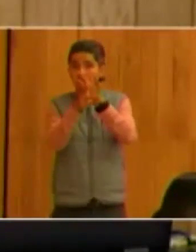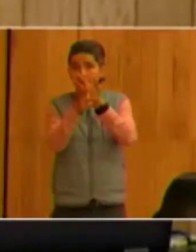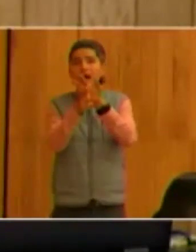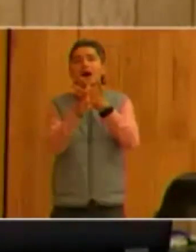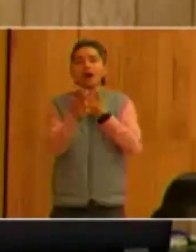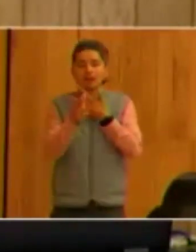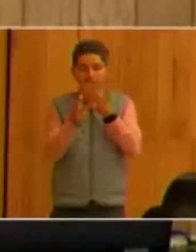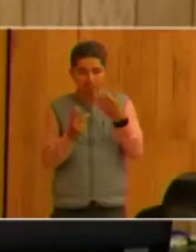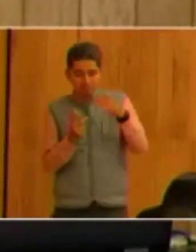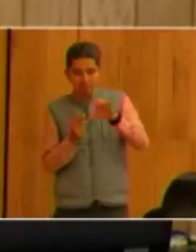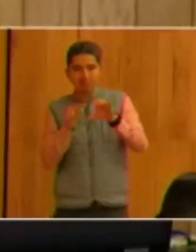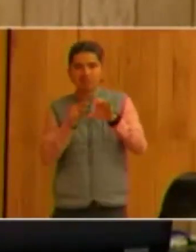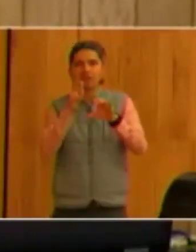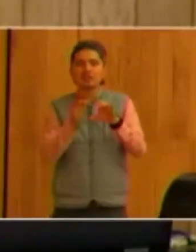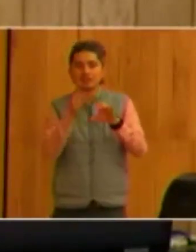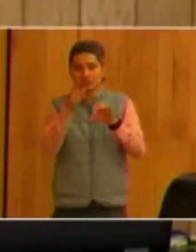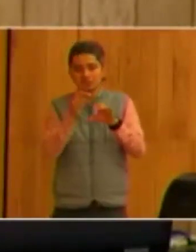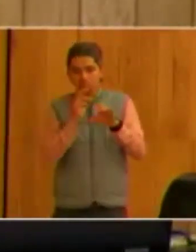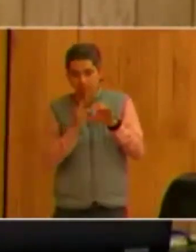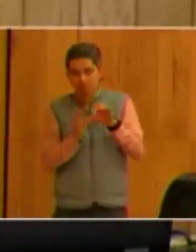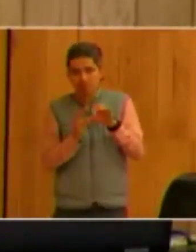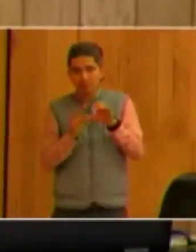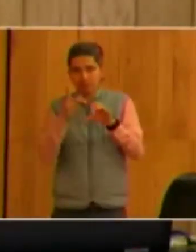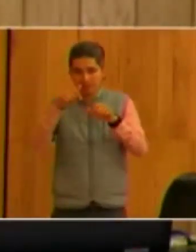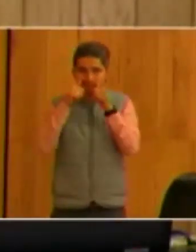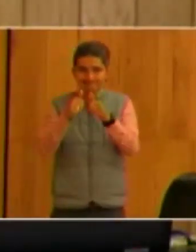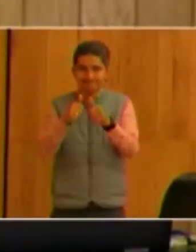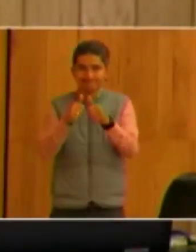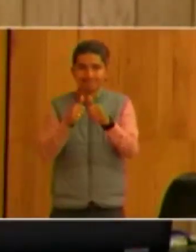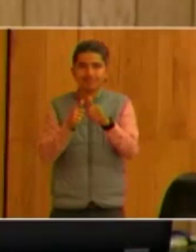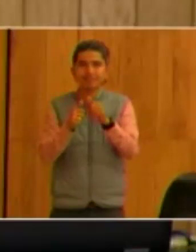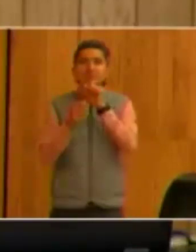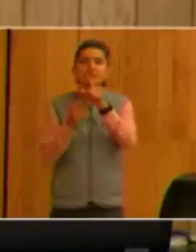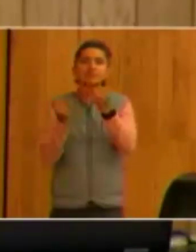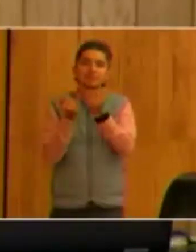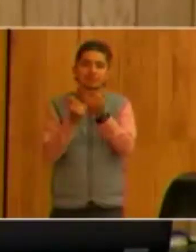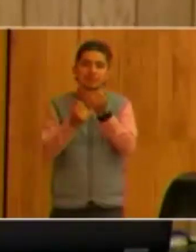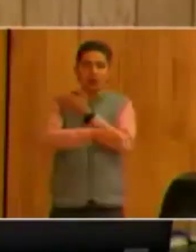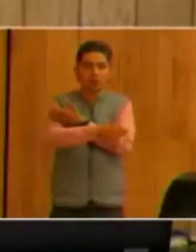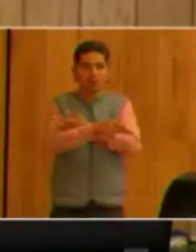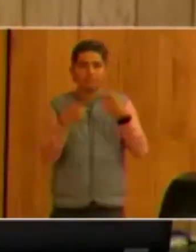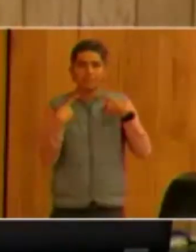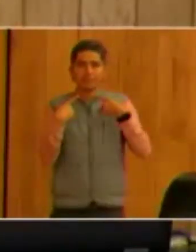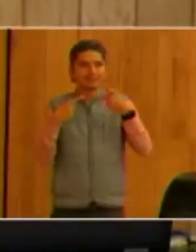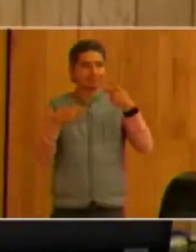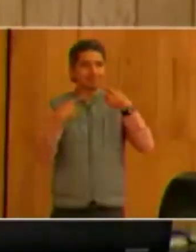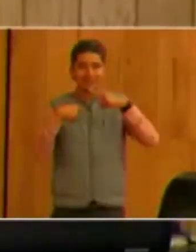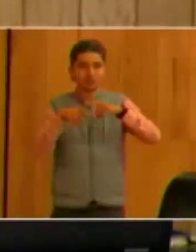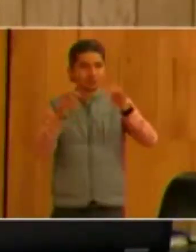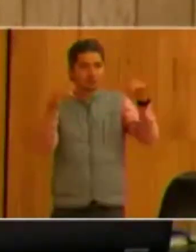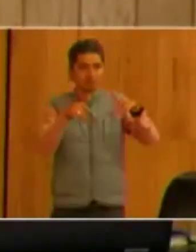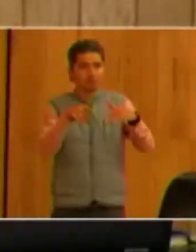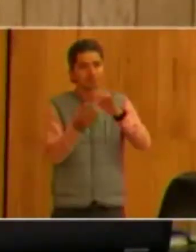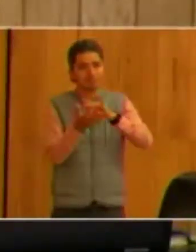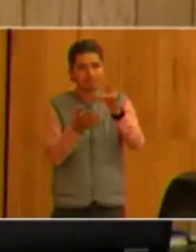chat del Zoom para que estén pendientes y pues que nos acompañan de forma presencial. Muchísimas gracias por